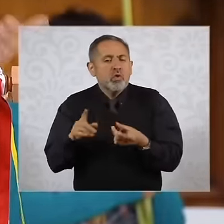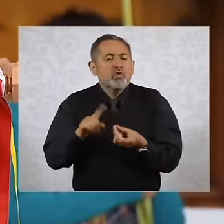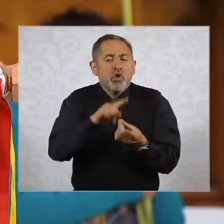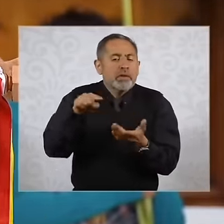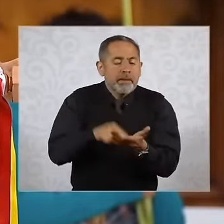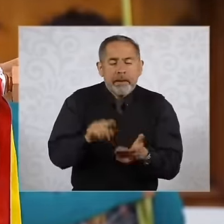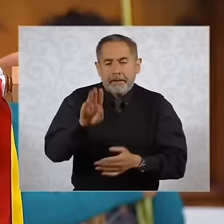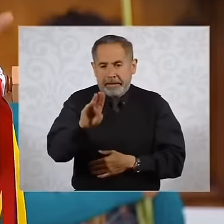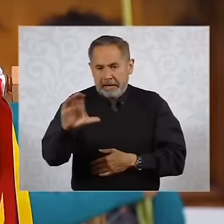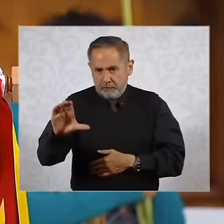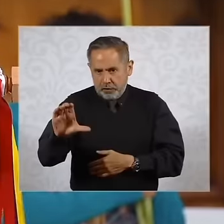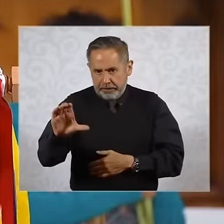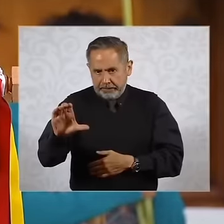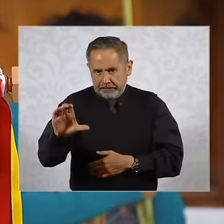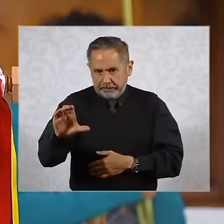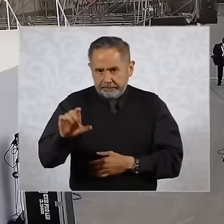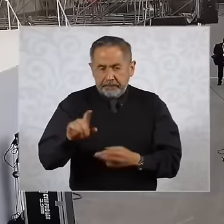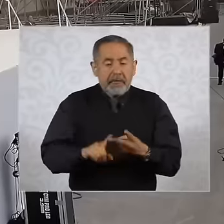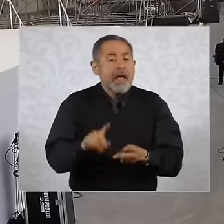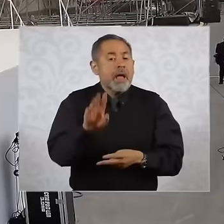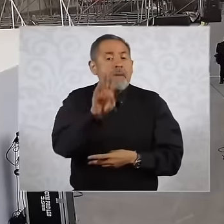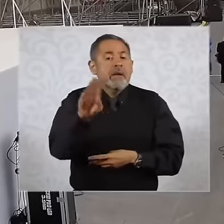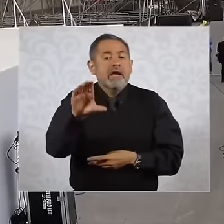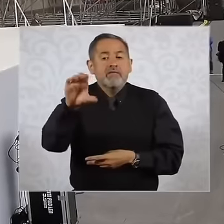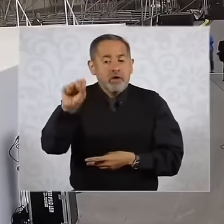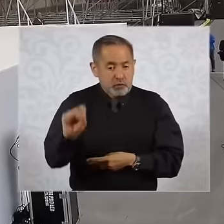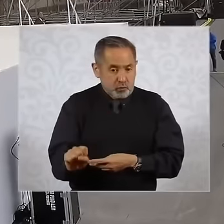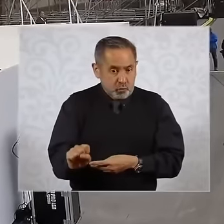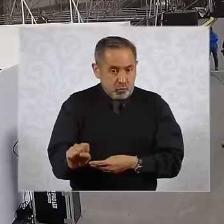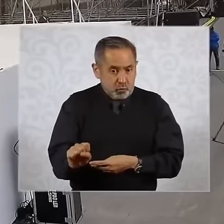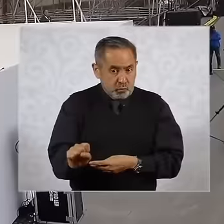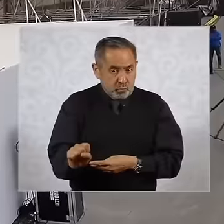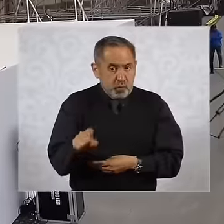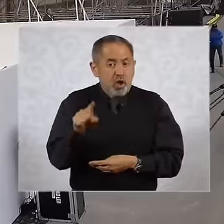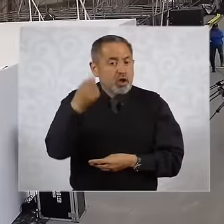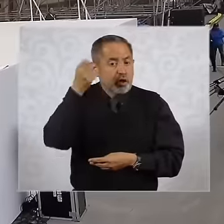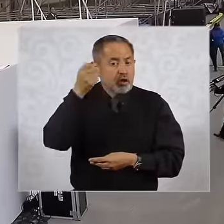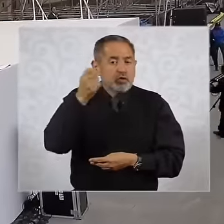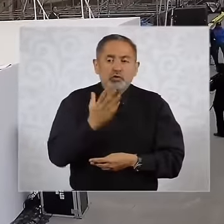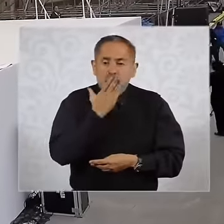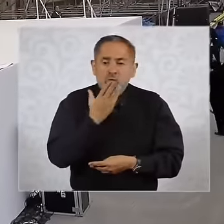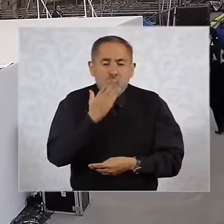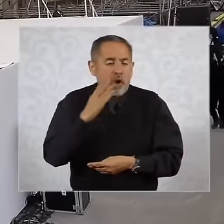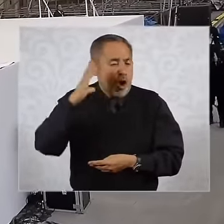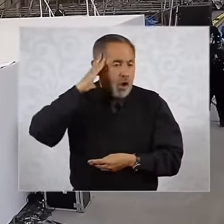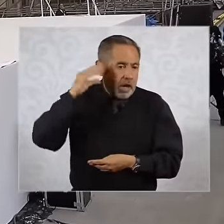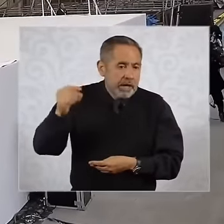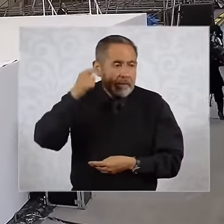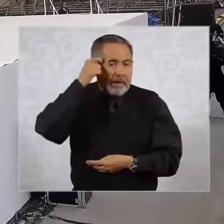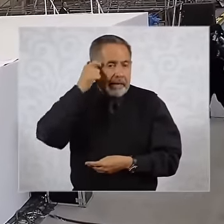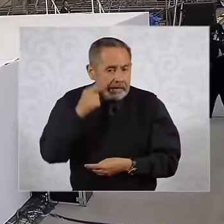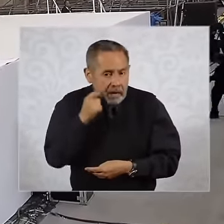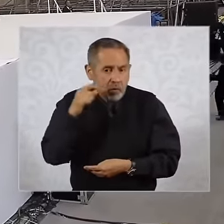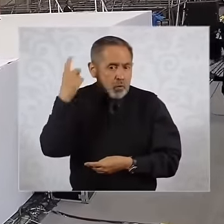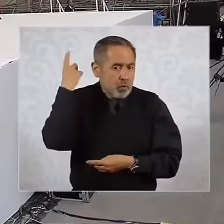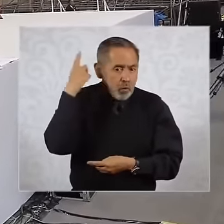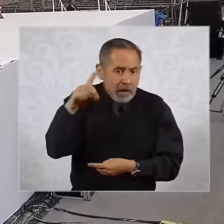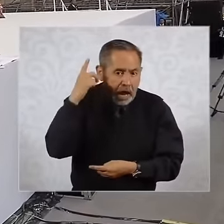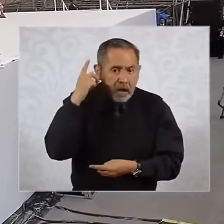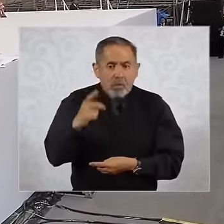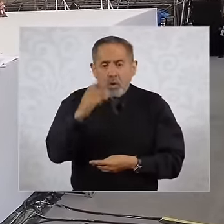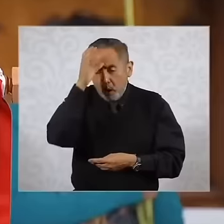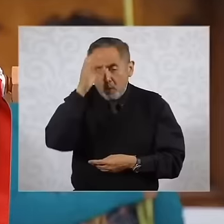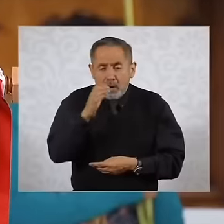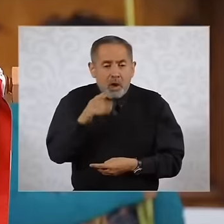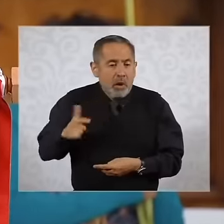Baja California, Baja California Sur, Sonora, Colima, Guerrero, Durango,